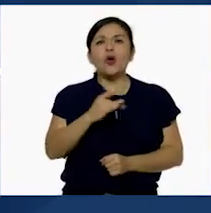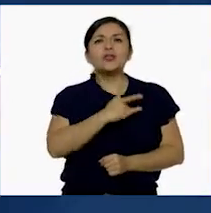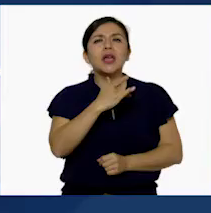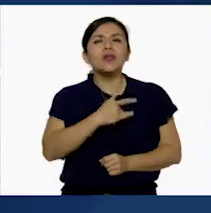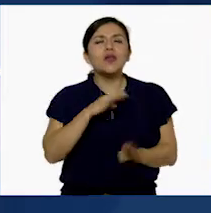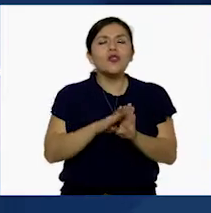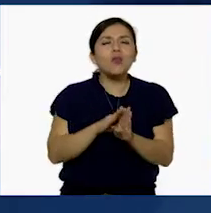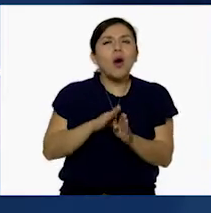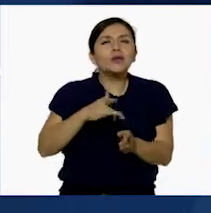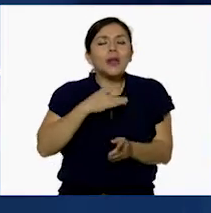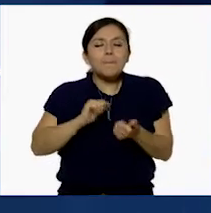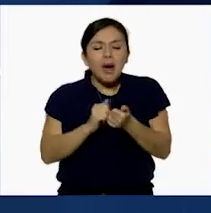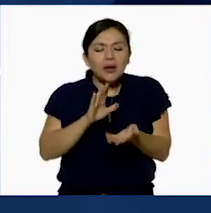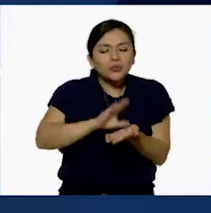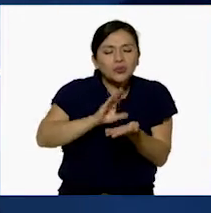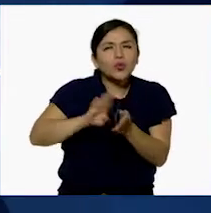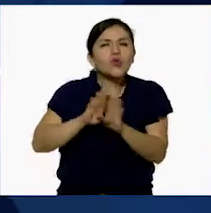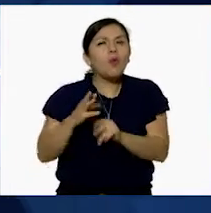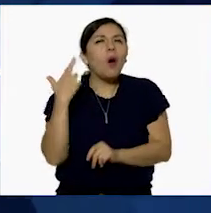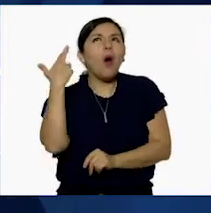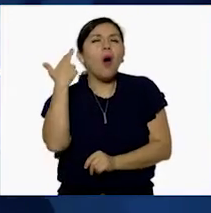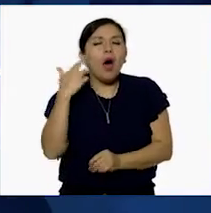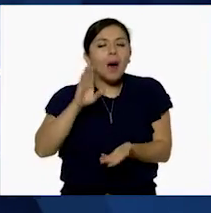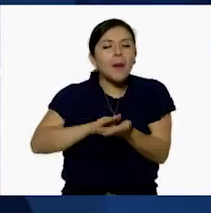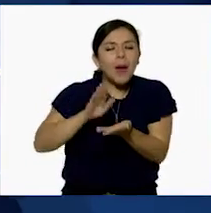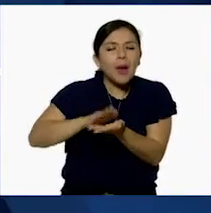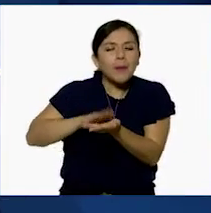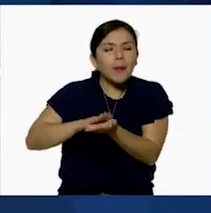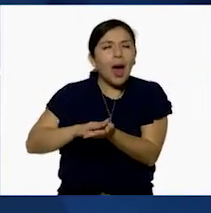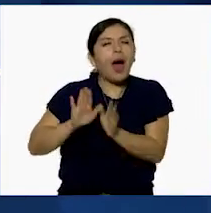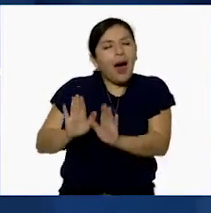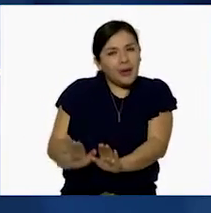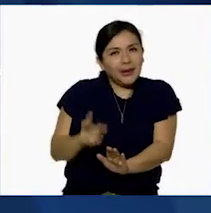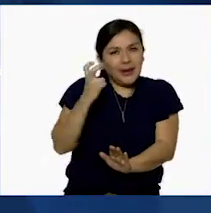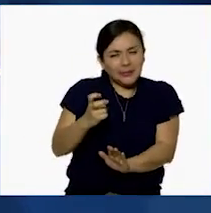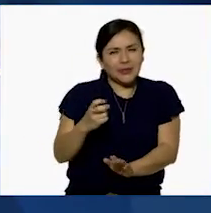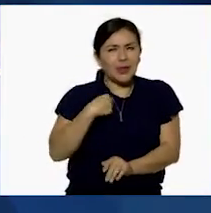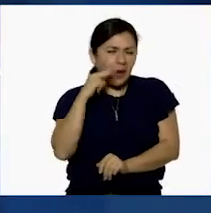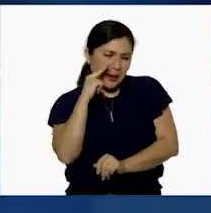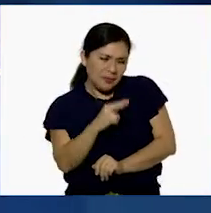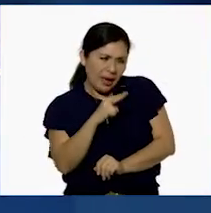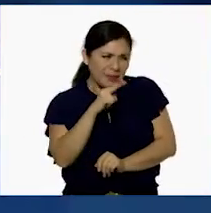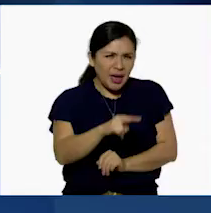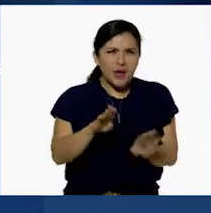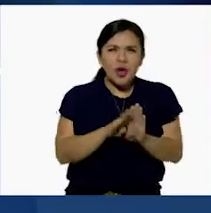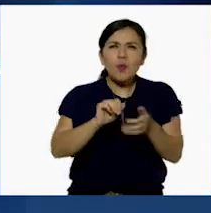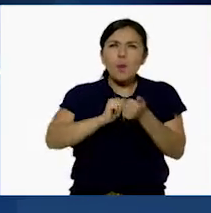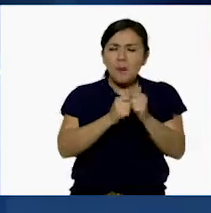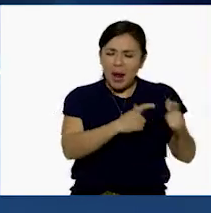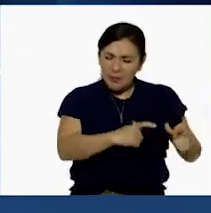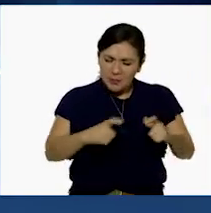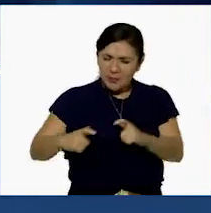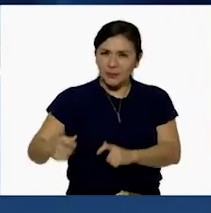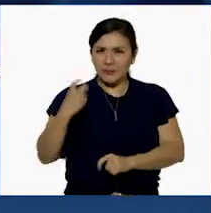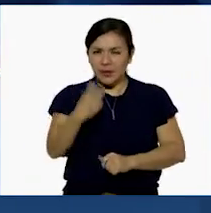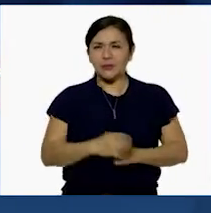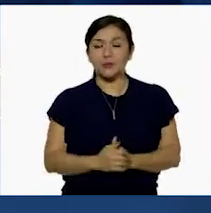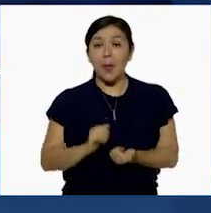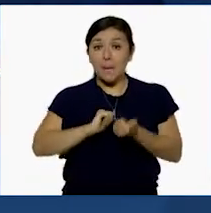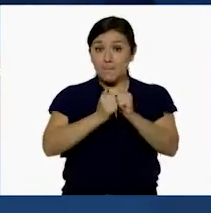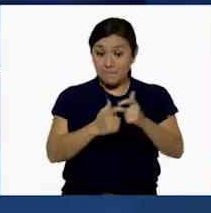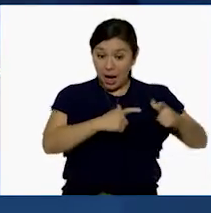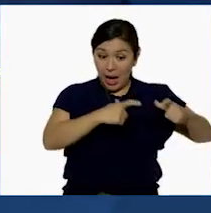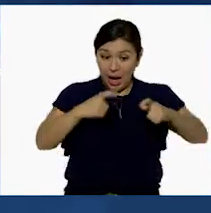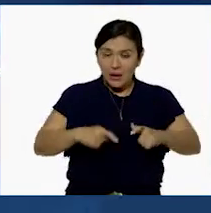par de veces, de modo que se oyese y volvía a dejarla, tras semejantes caricias junto a los restantes panes. La hogaza misma,